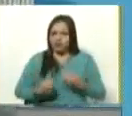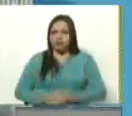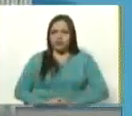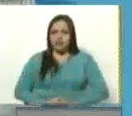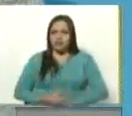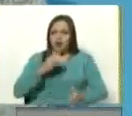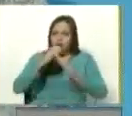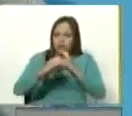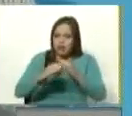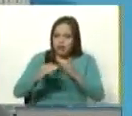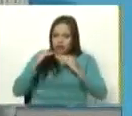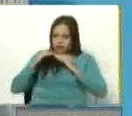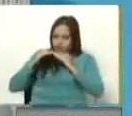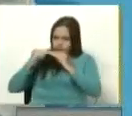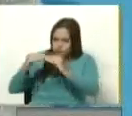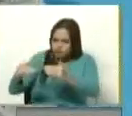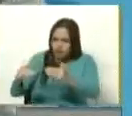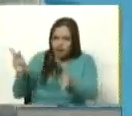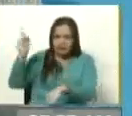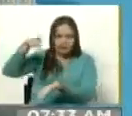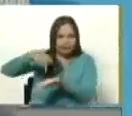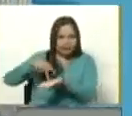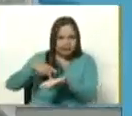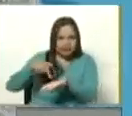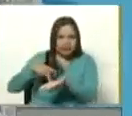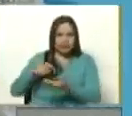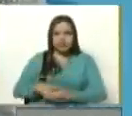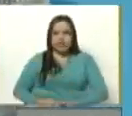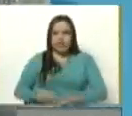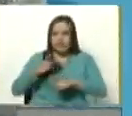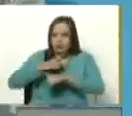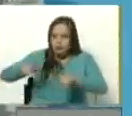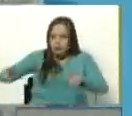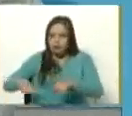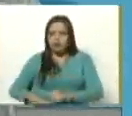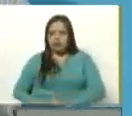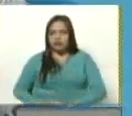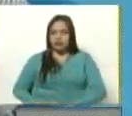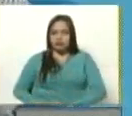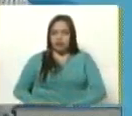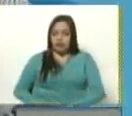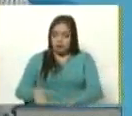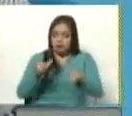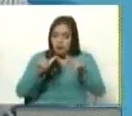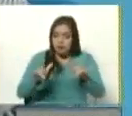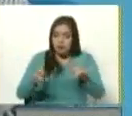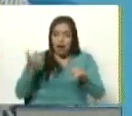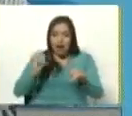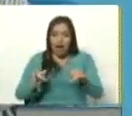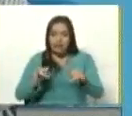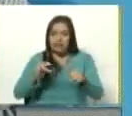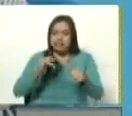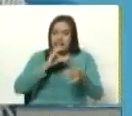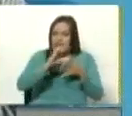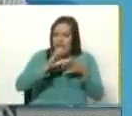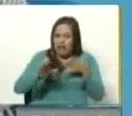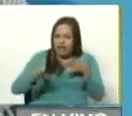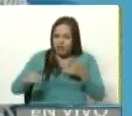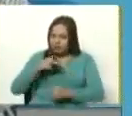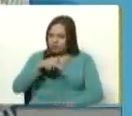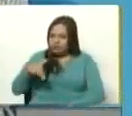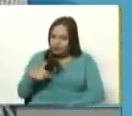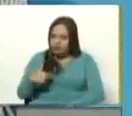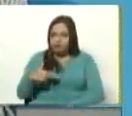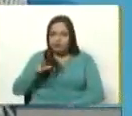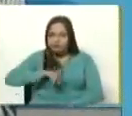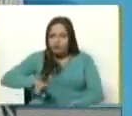dialógica, horizontal, participativa, democrática, y en ese sentido esos son como los elementos que nos